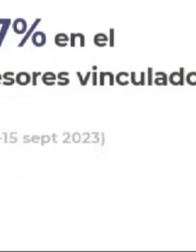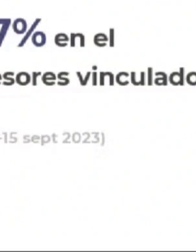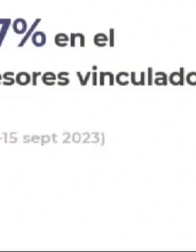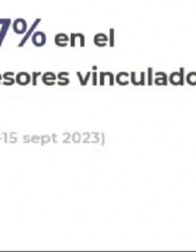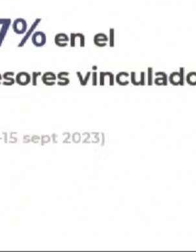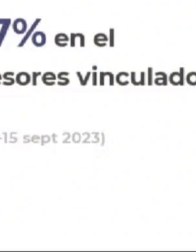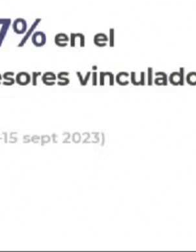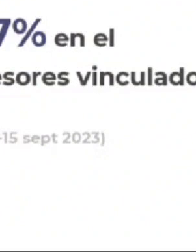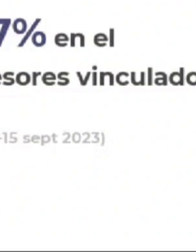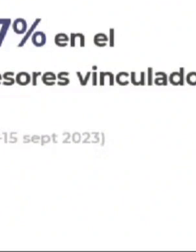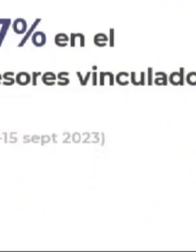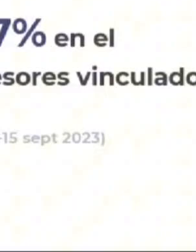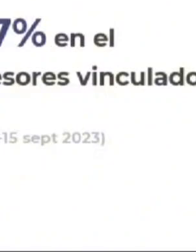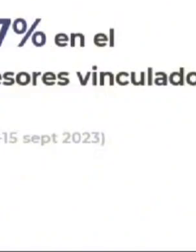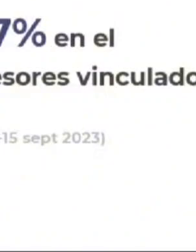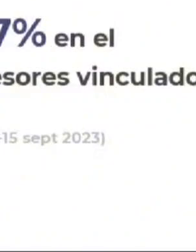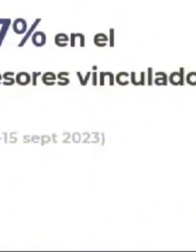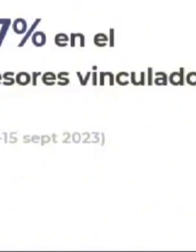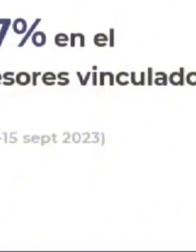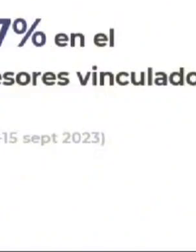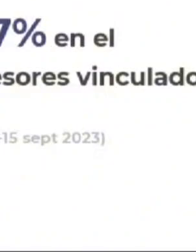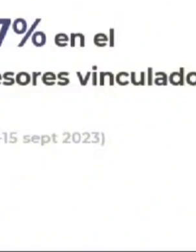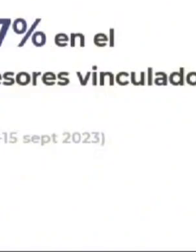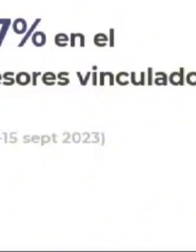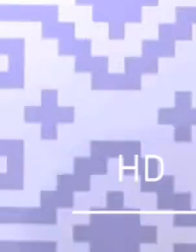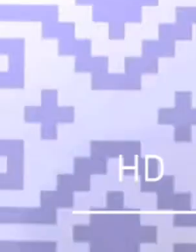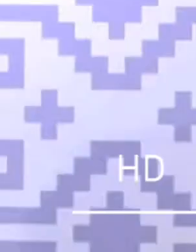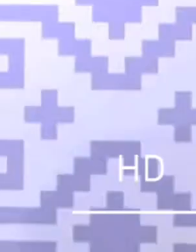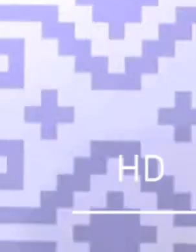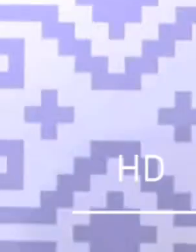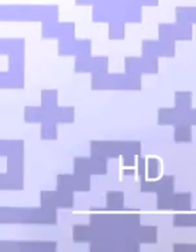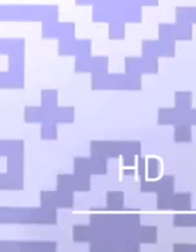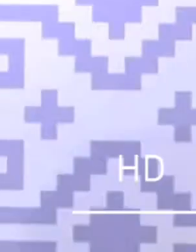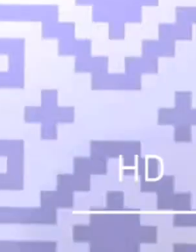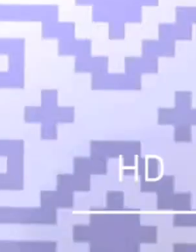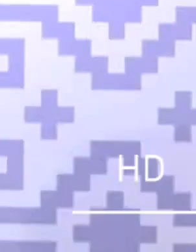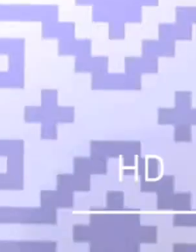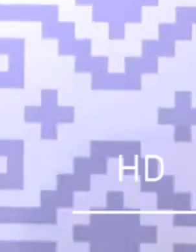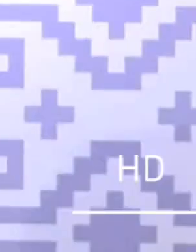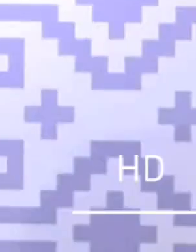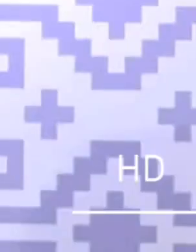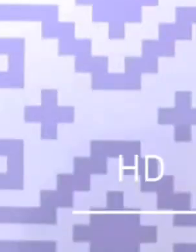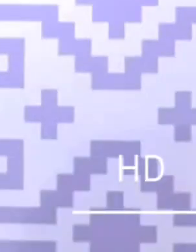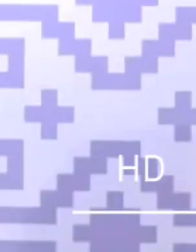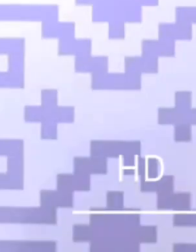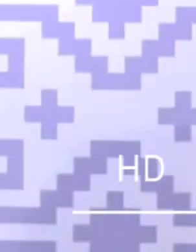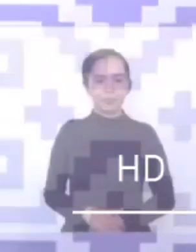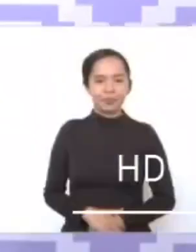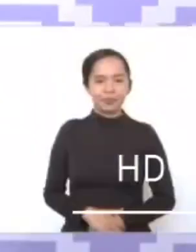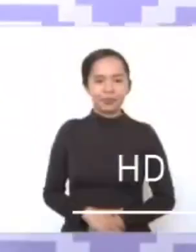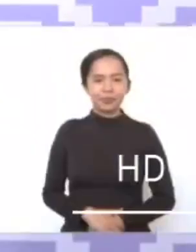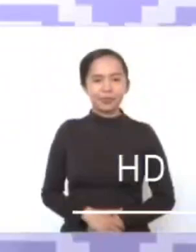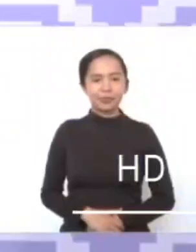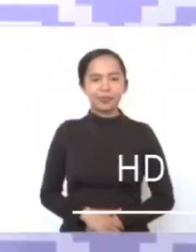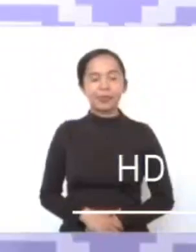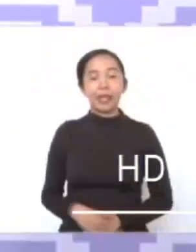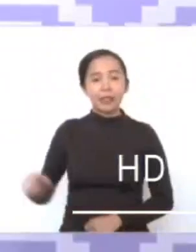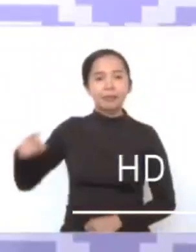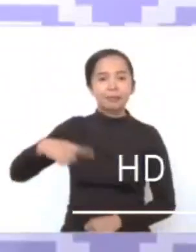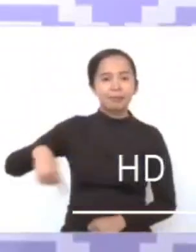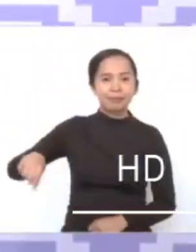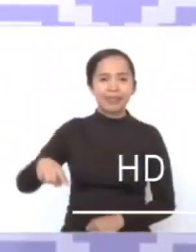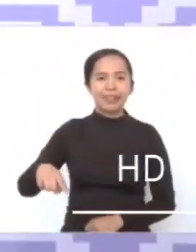de Género, que están por acá, todas las fiscalas y demás, sino también a la Coordinación de Enjuiciamiento, que son